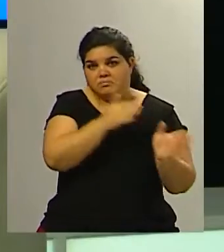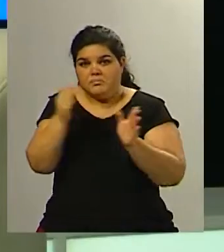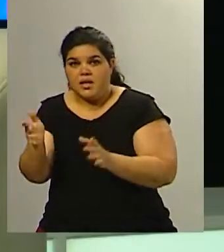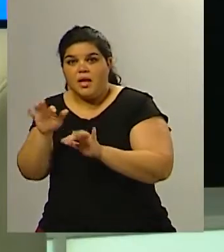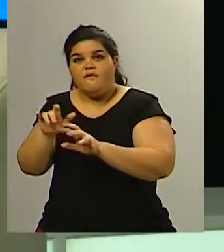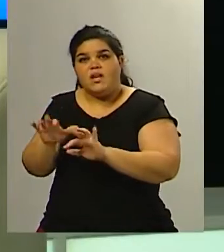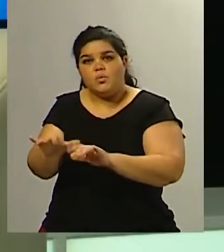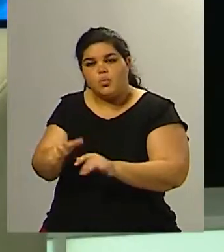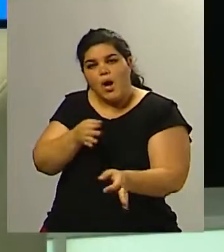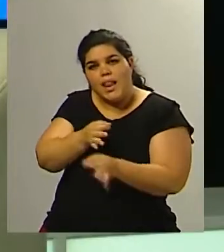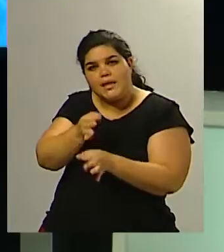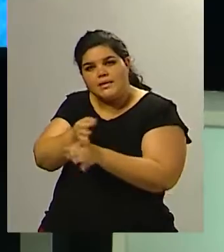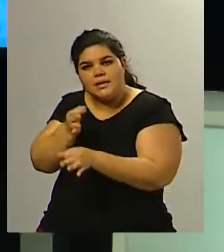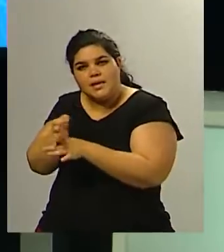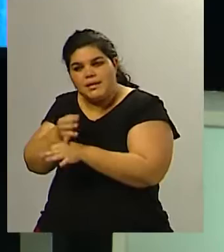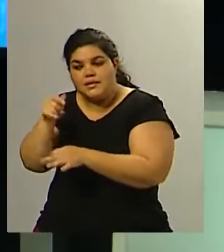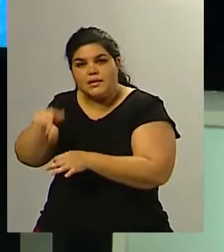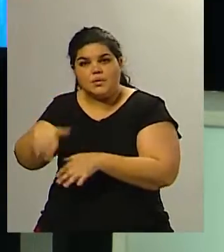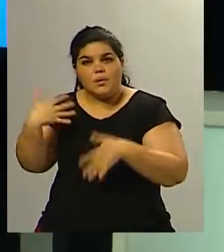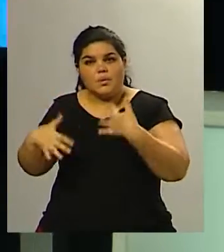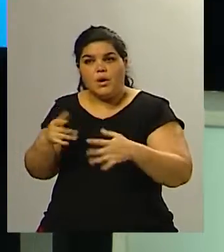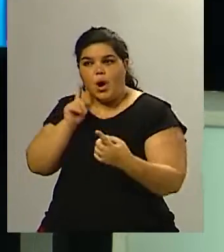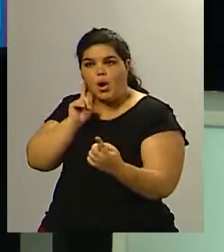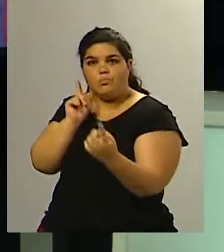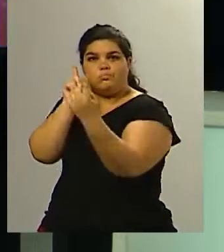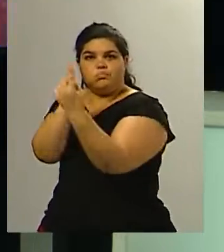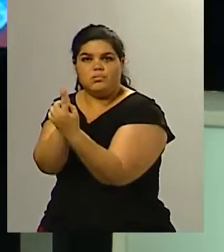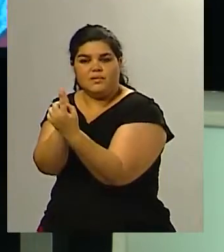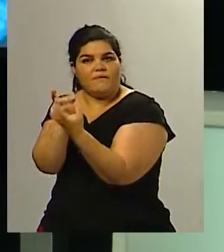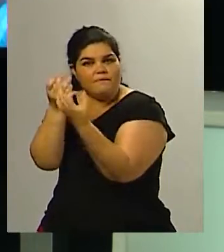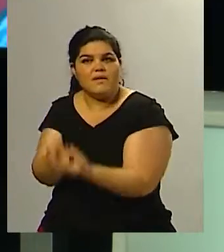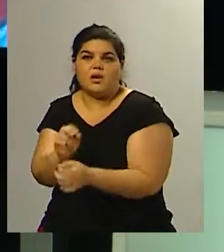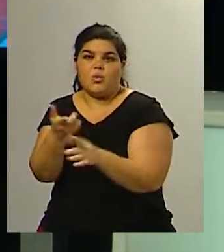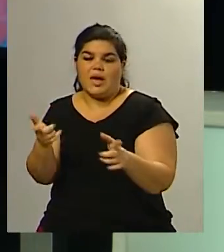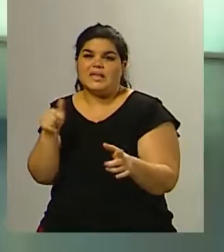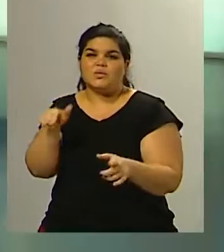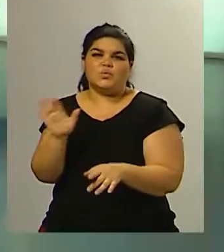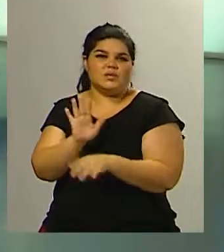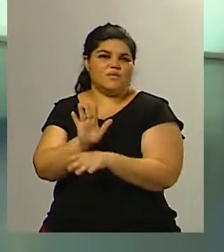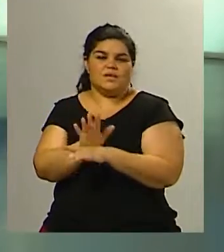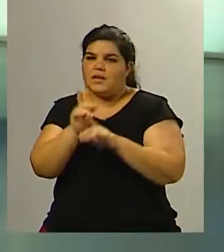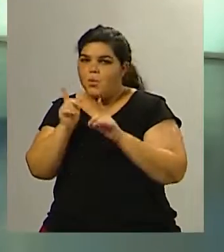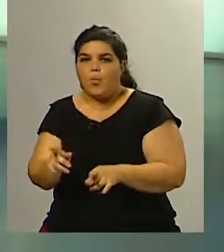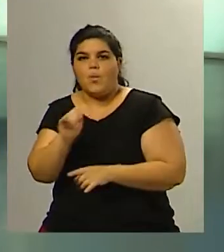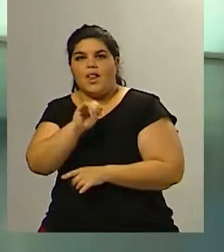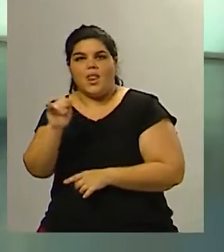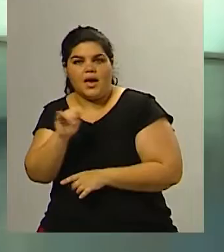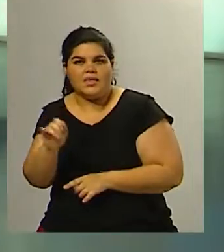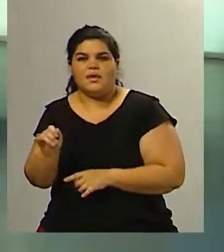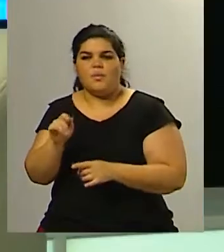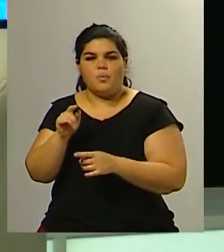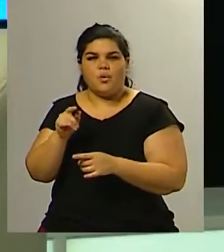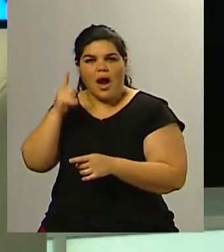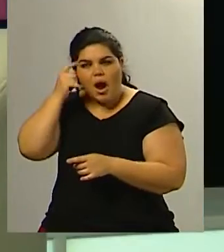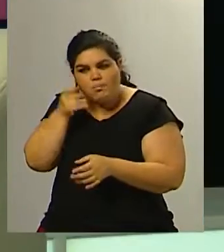tener ese contacto con los chicos, creo que más allá de todo el empeño que le pusieron, tuvo un impacto negativo, ¿o no? Bien, a ver, nosotros